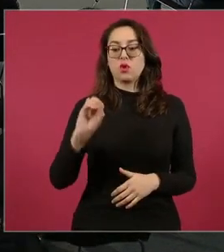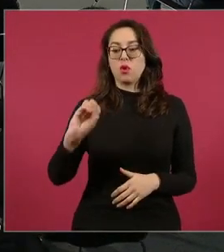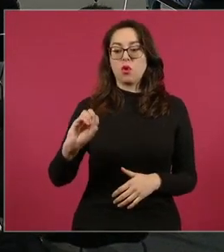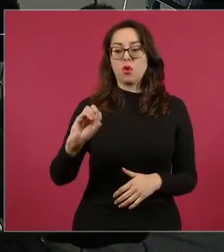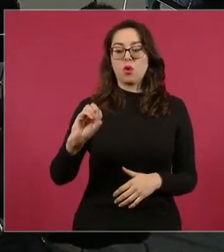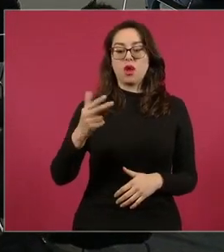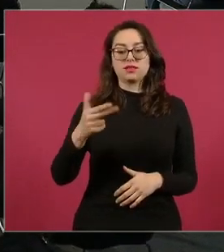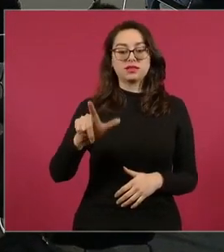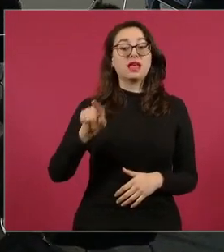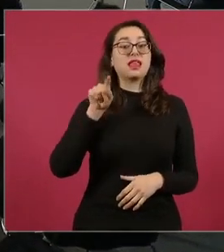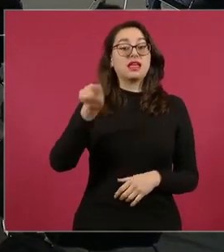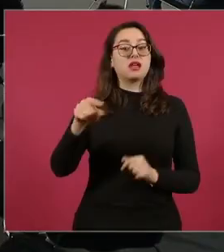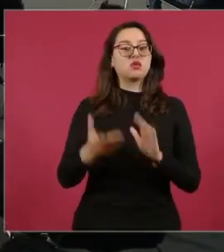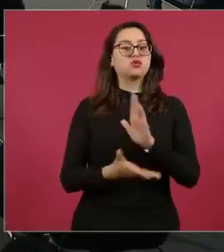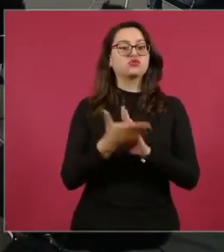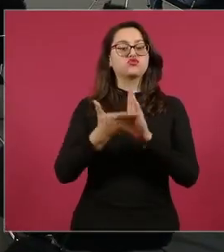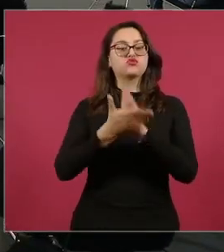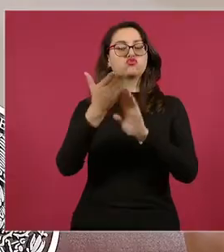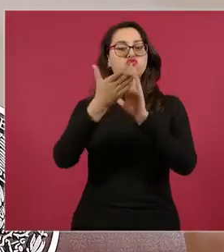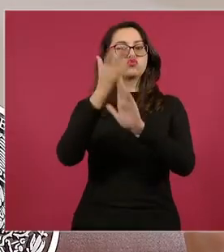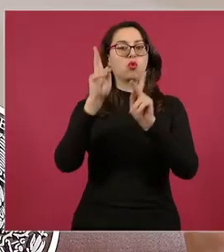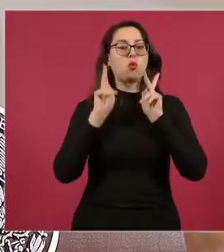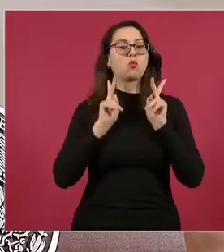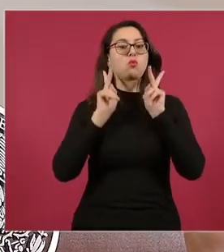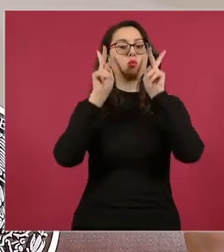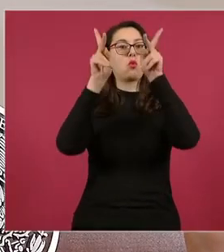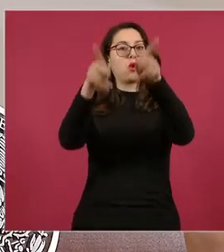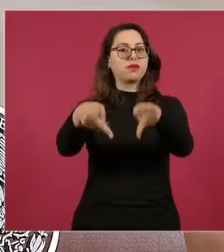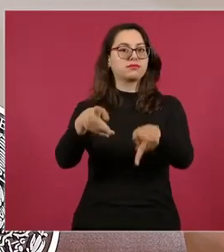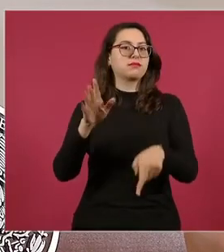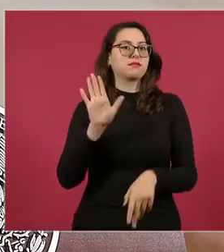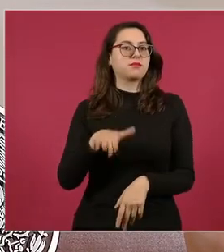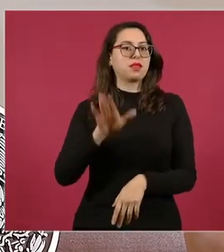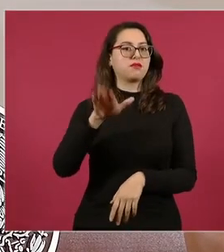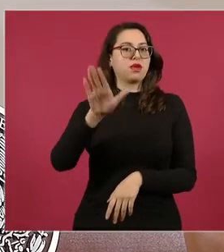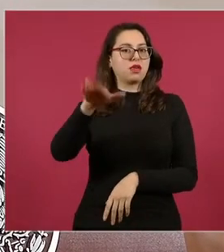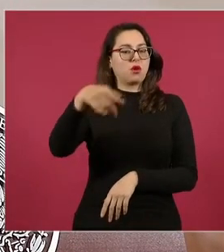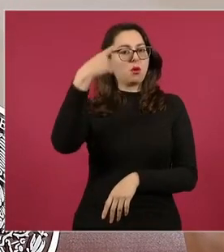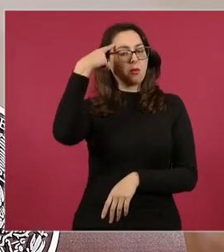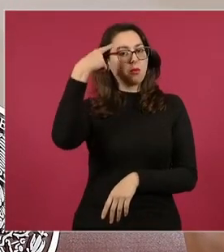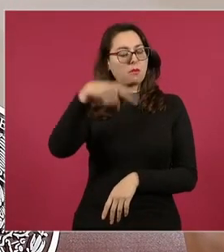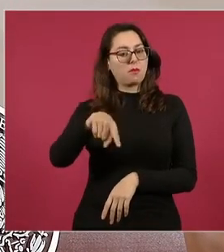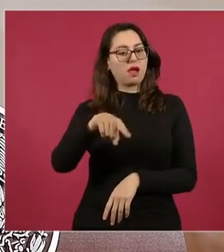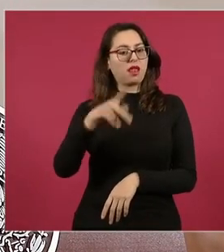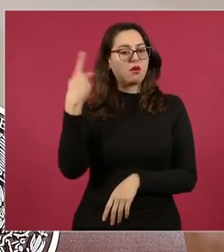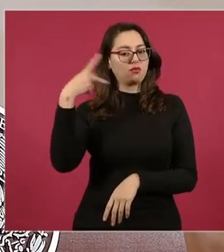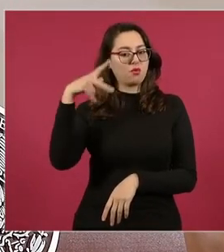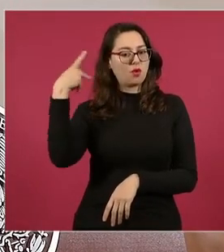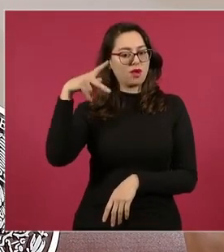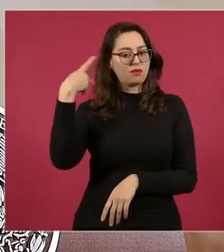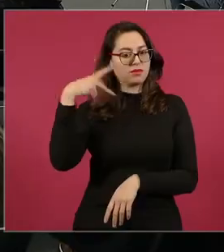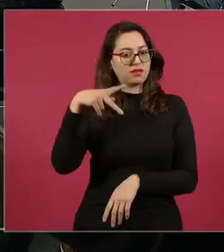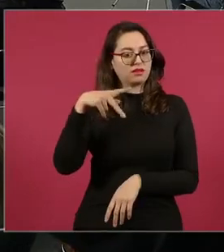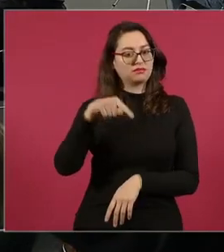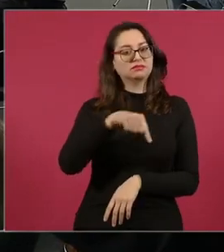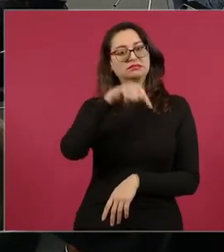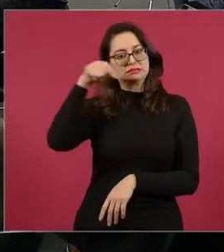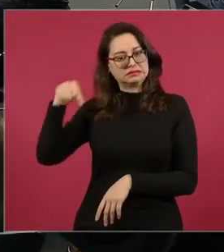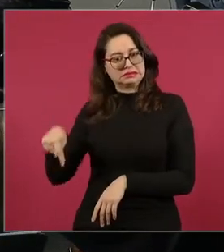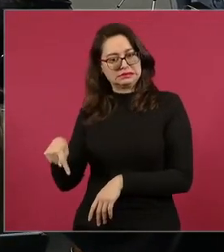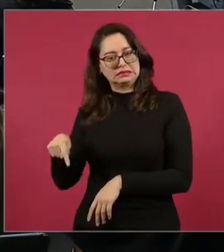que pasa por Puebla, Yo creo que esta fue Iga.